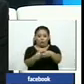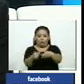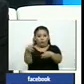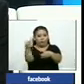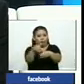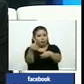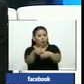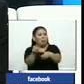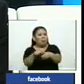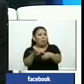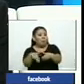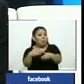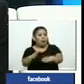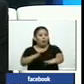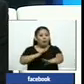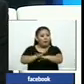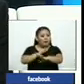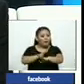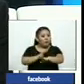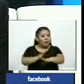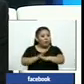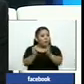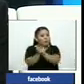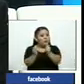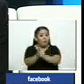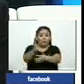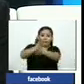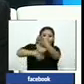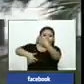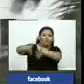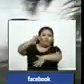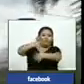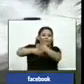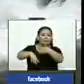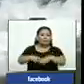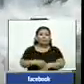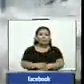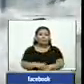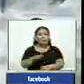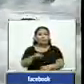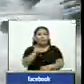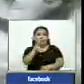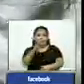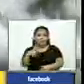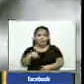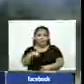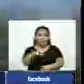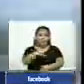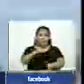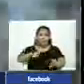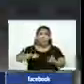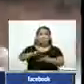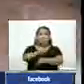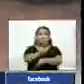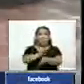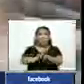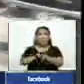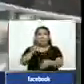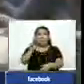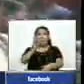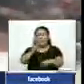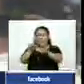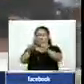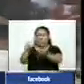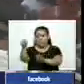mejorar la respuesta ante amenazas marinas como tsunamis. De acuerdo con el Ministerio de Medio Ambiente, el